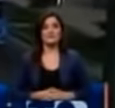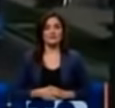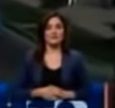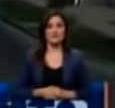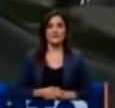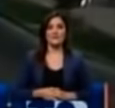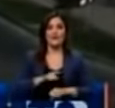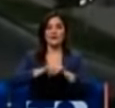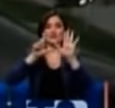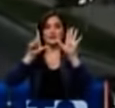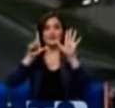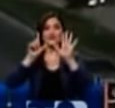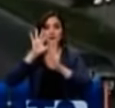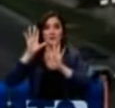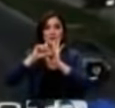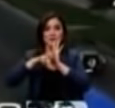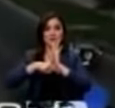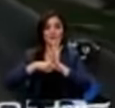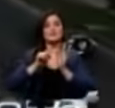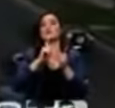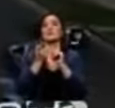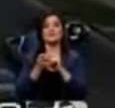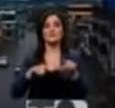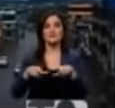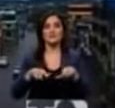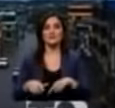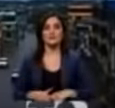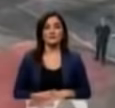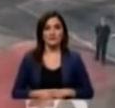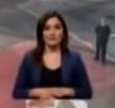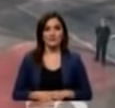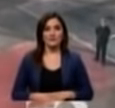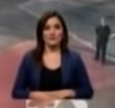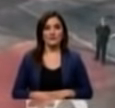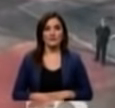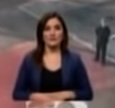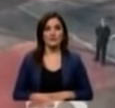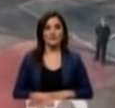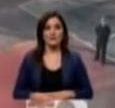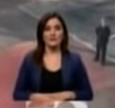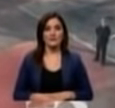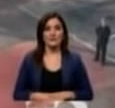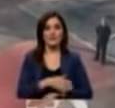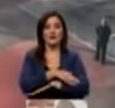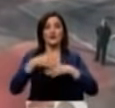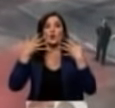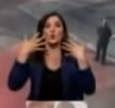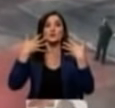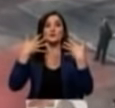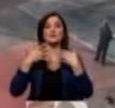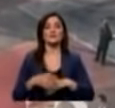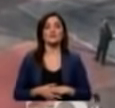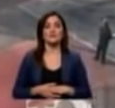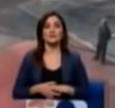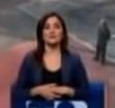en ese sector. 7:55, nos vamos a otro punto de la capital. Ahora nos ubicamos en la calle Guayaquil, este es el sector